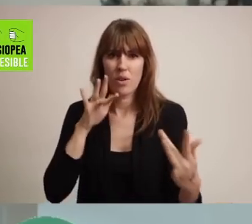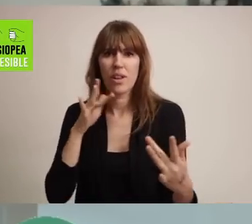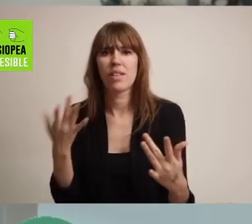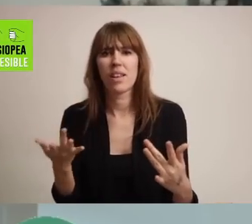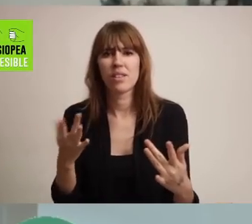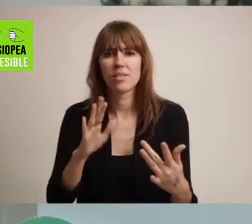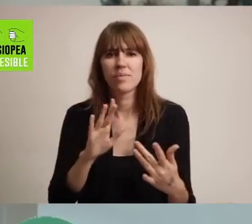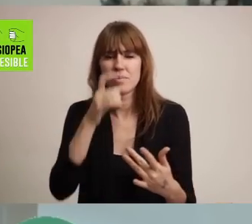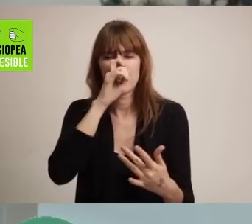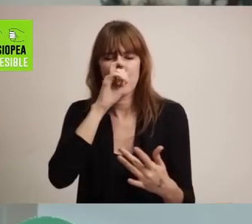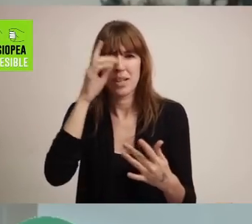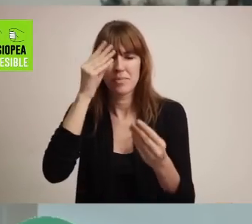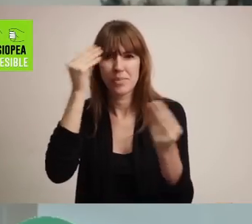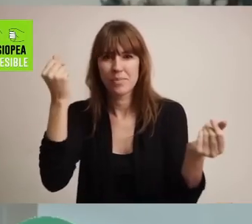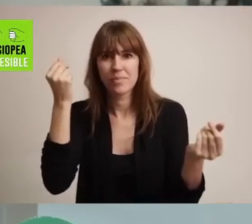venimos desmemoriados.